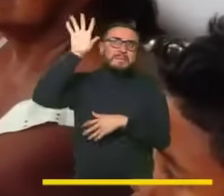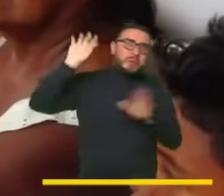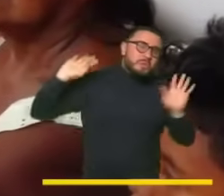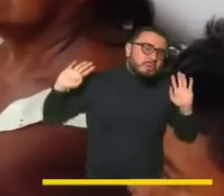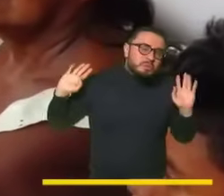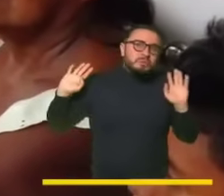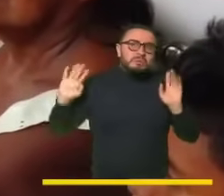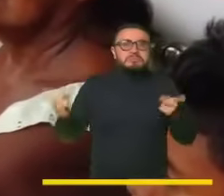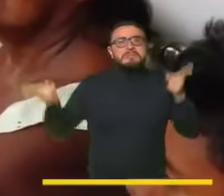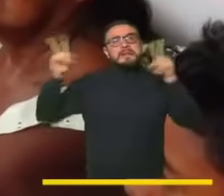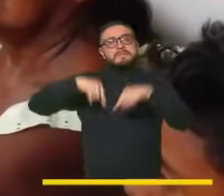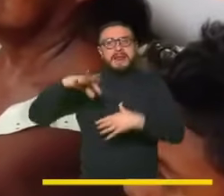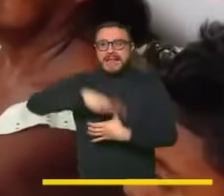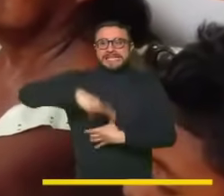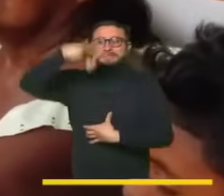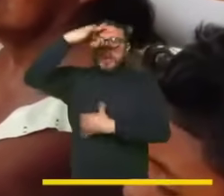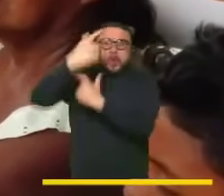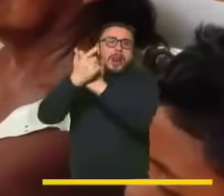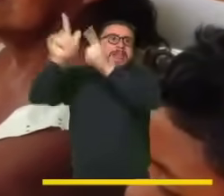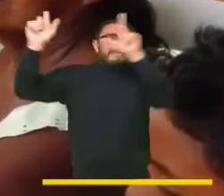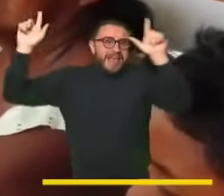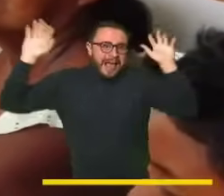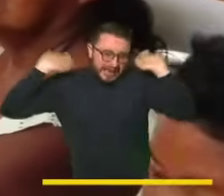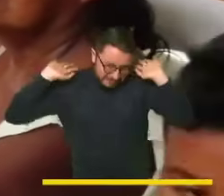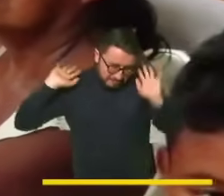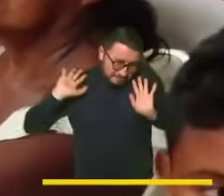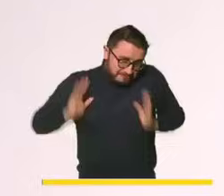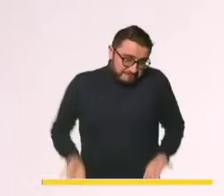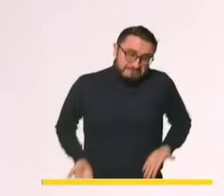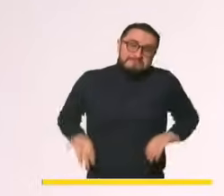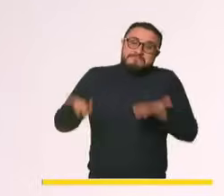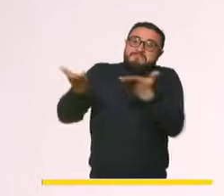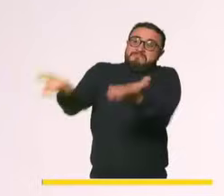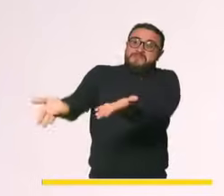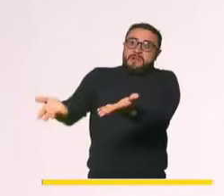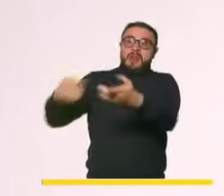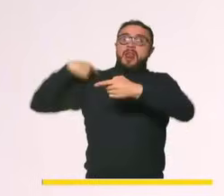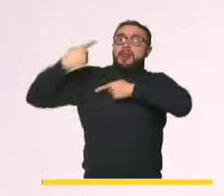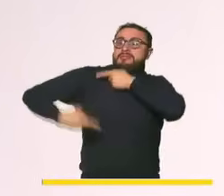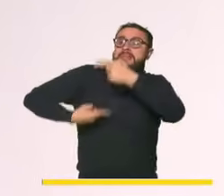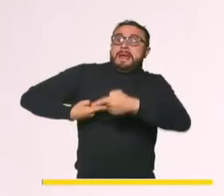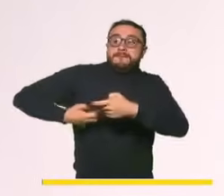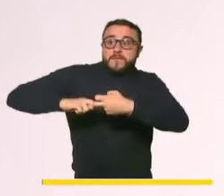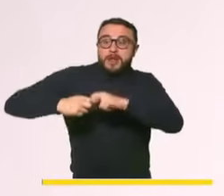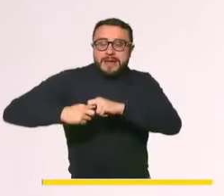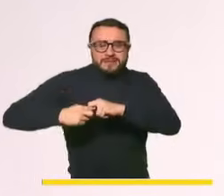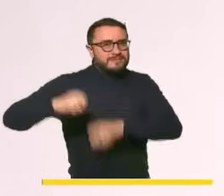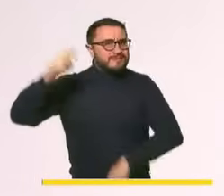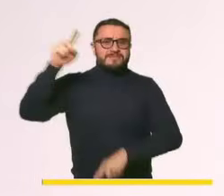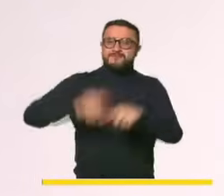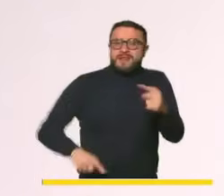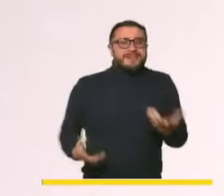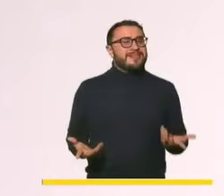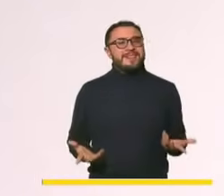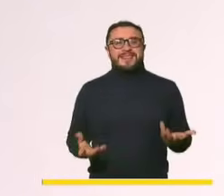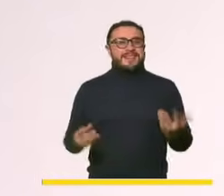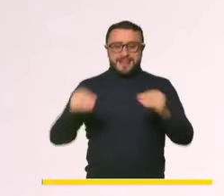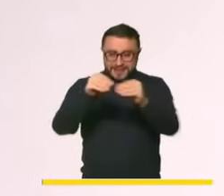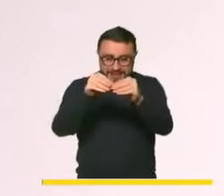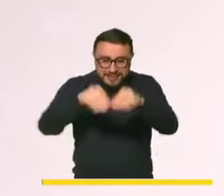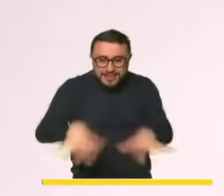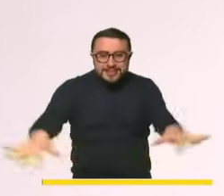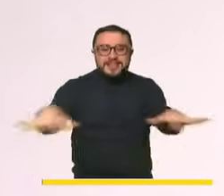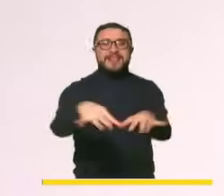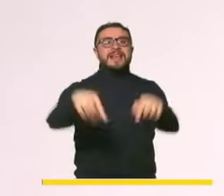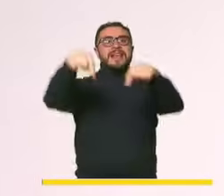también como espíritus libres, que no se le puede heredar problemas. Que la tierra en Colombia ha